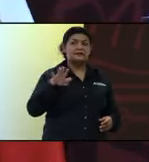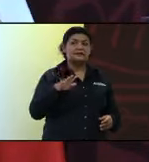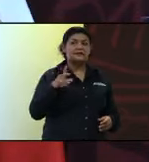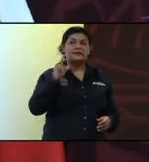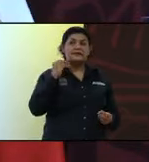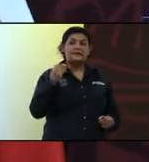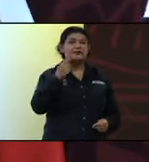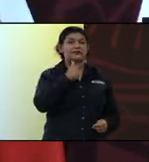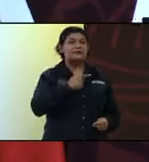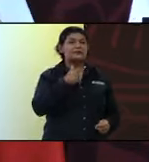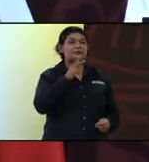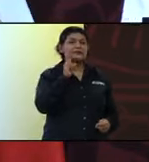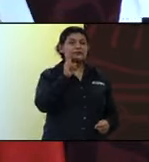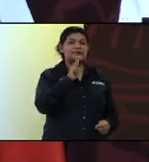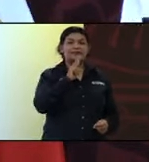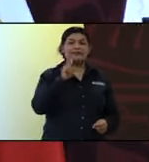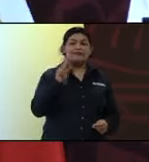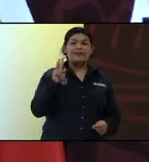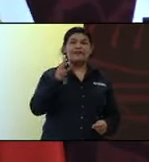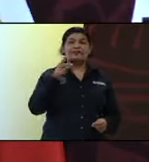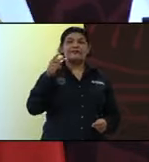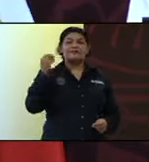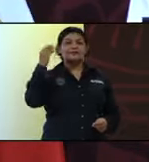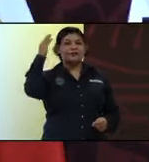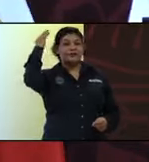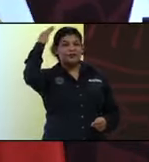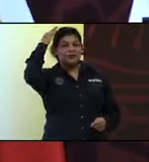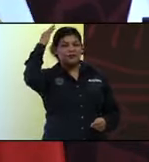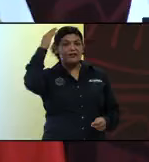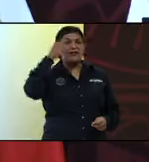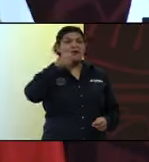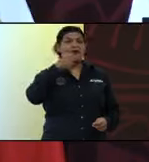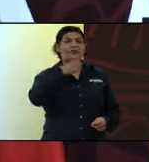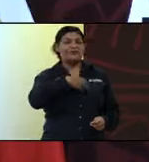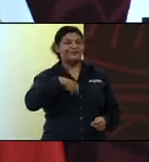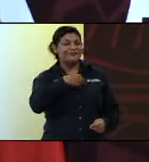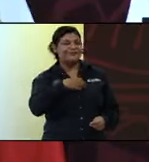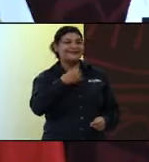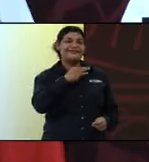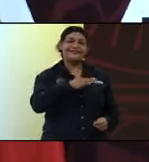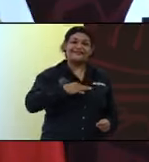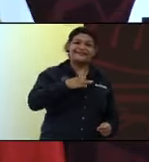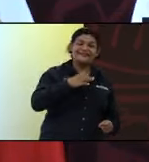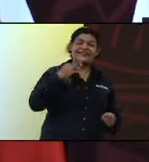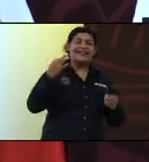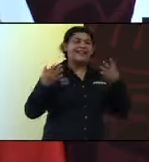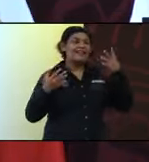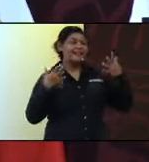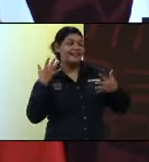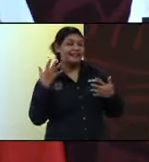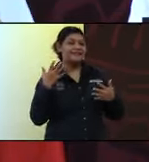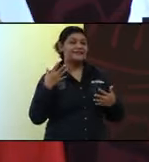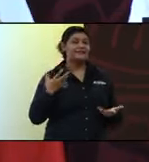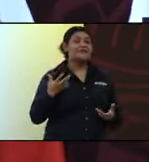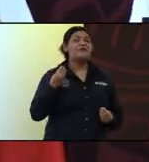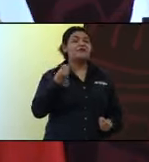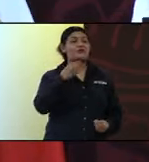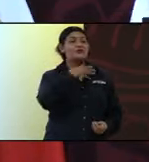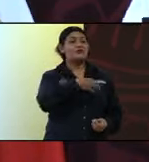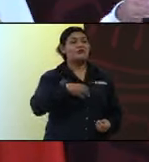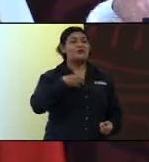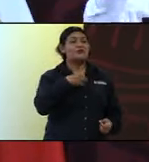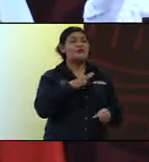que nos da mucho gusto ver a los abuelitos contentos, felices, alegres, en su mes, en su, y además también, pues muy contentos